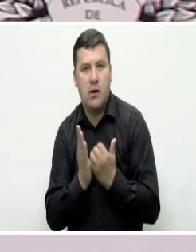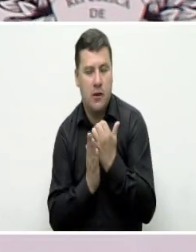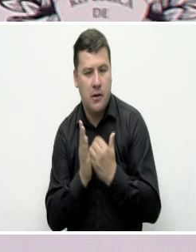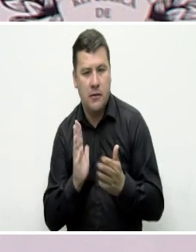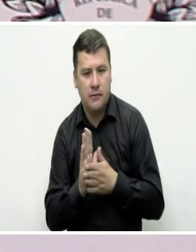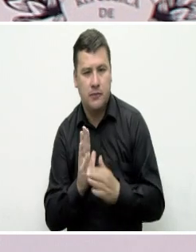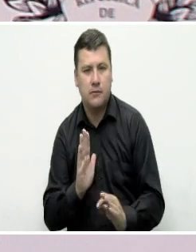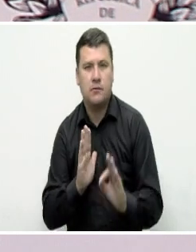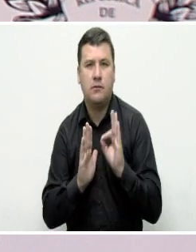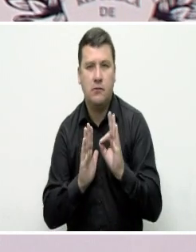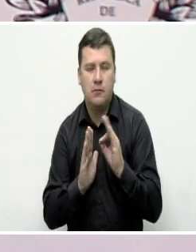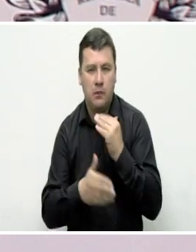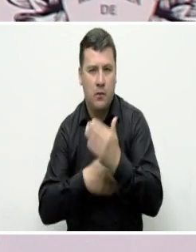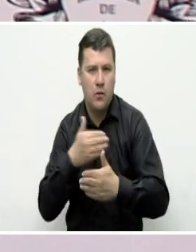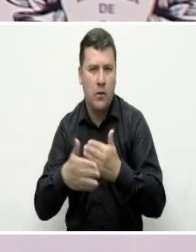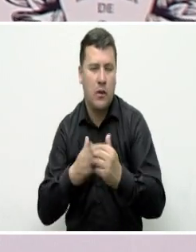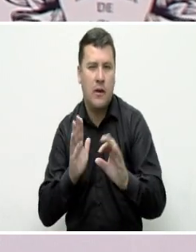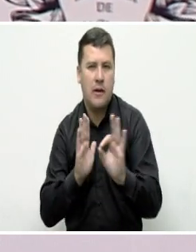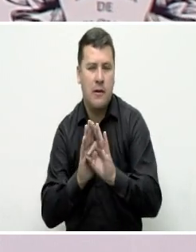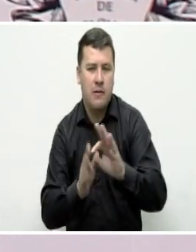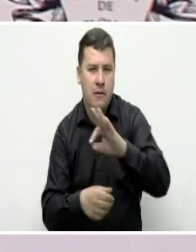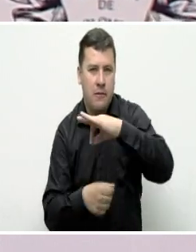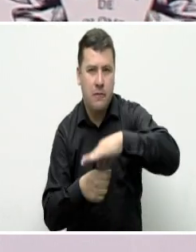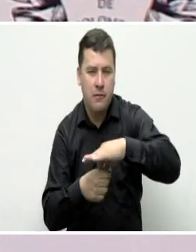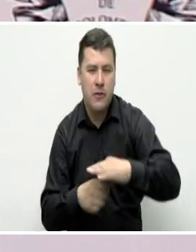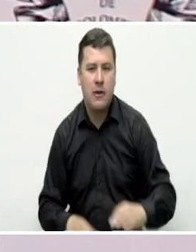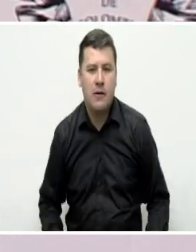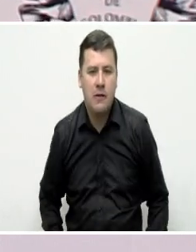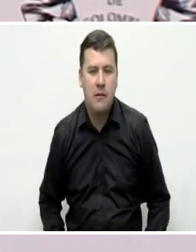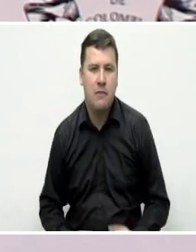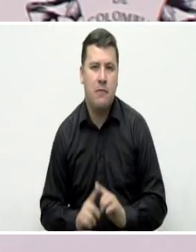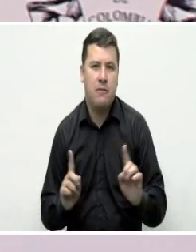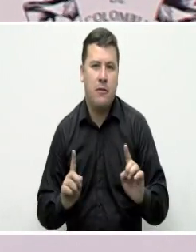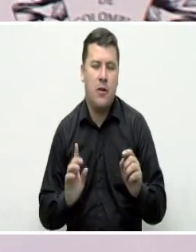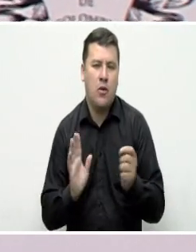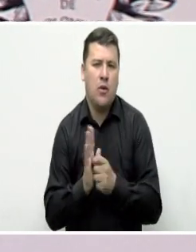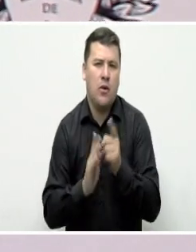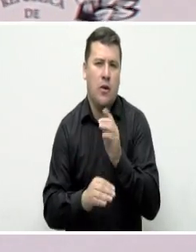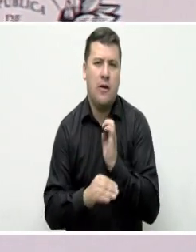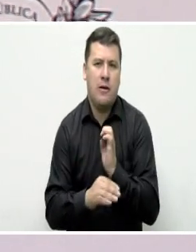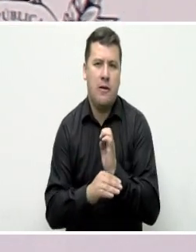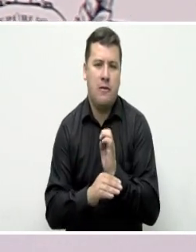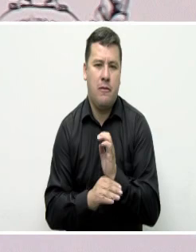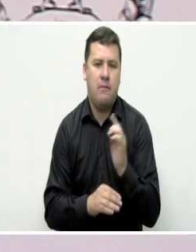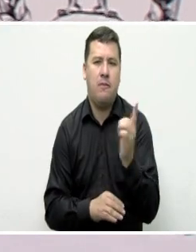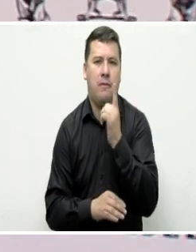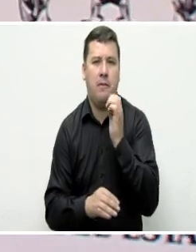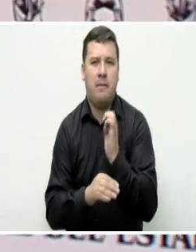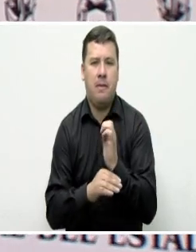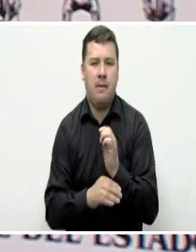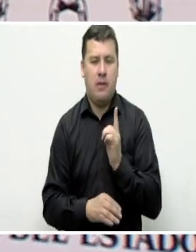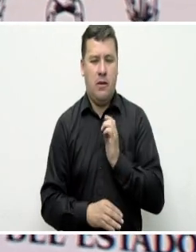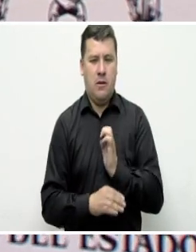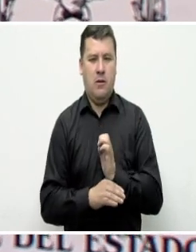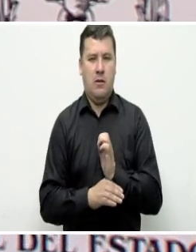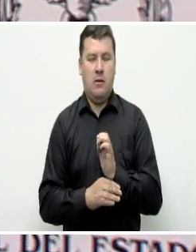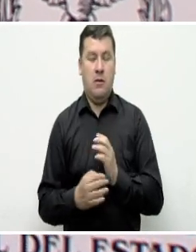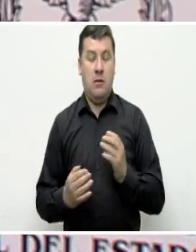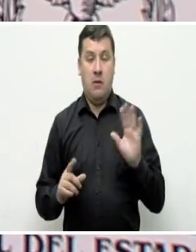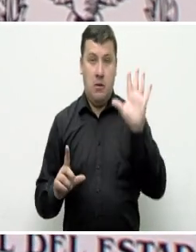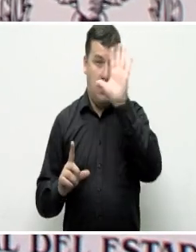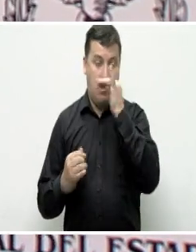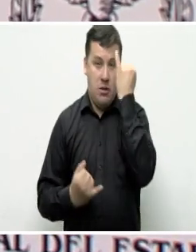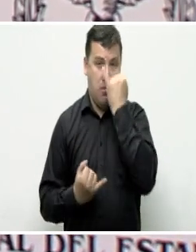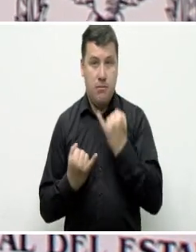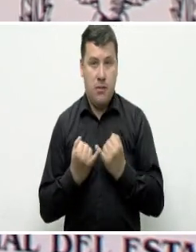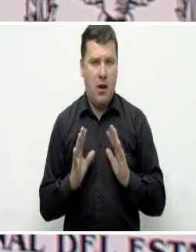en calidad de los procesos electorales. Pero bueno, una entidad no solamente es su imagen, lo